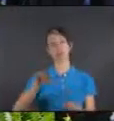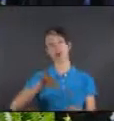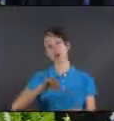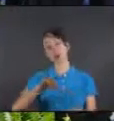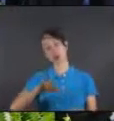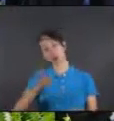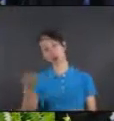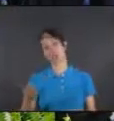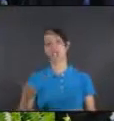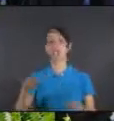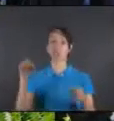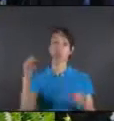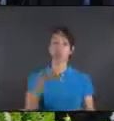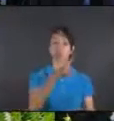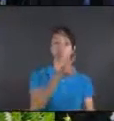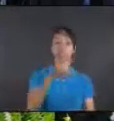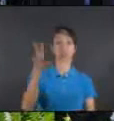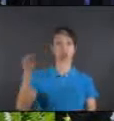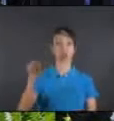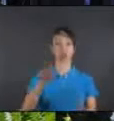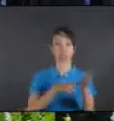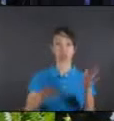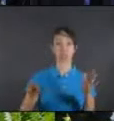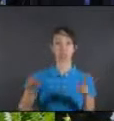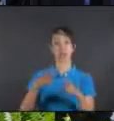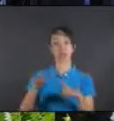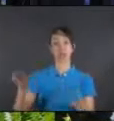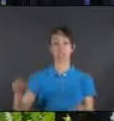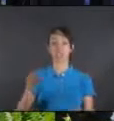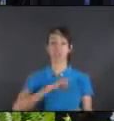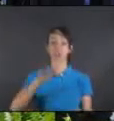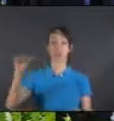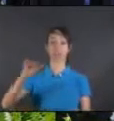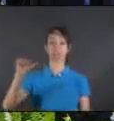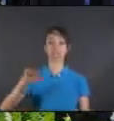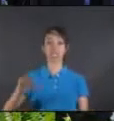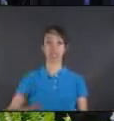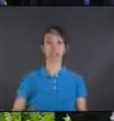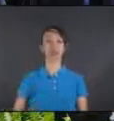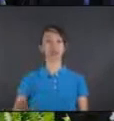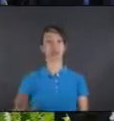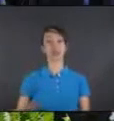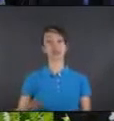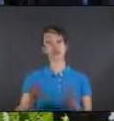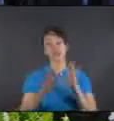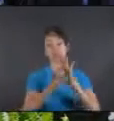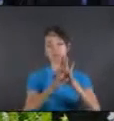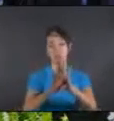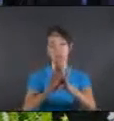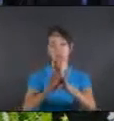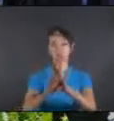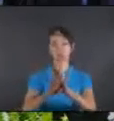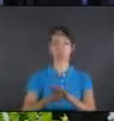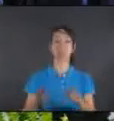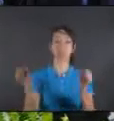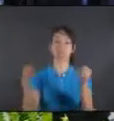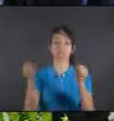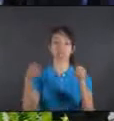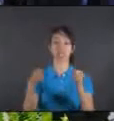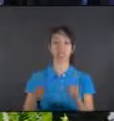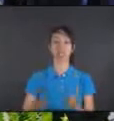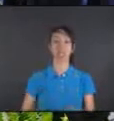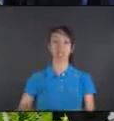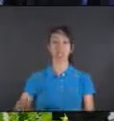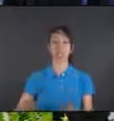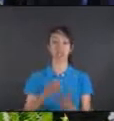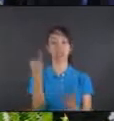religiosas, pero no solo costumbres religiosas, hay otras cuestiones que son malas costumbres, que no son religiosas, pero